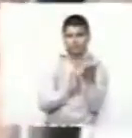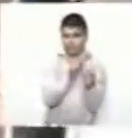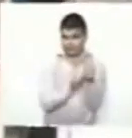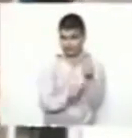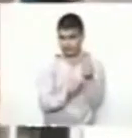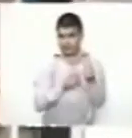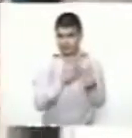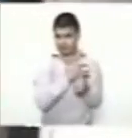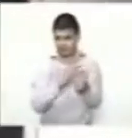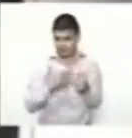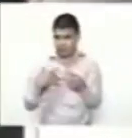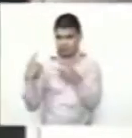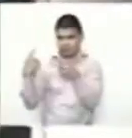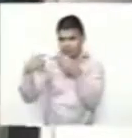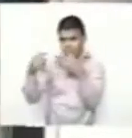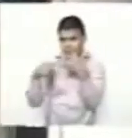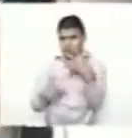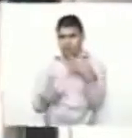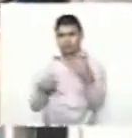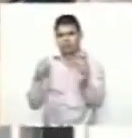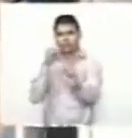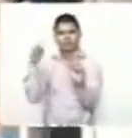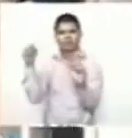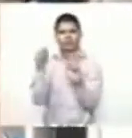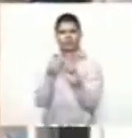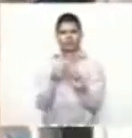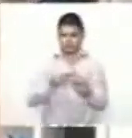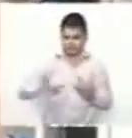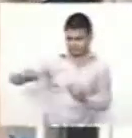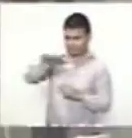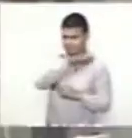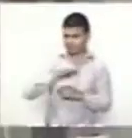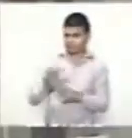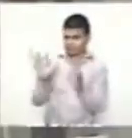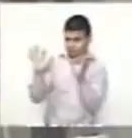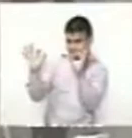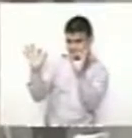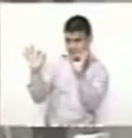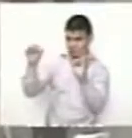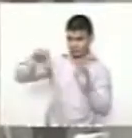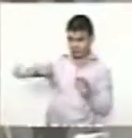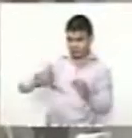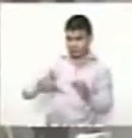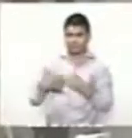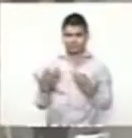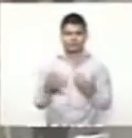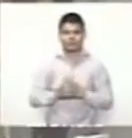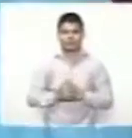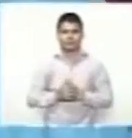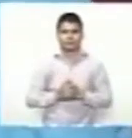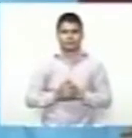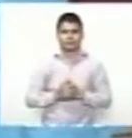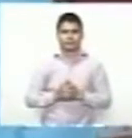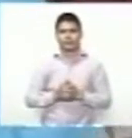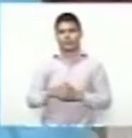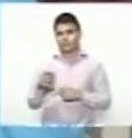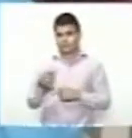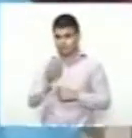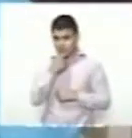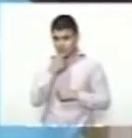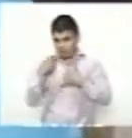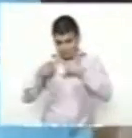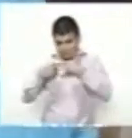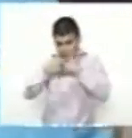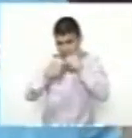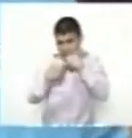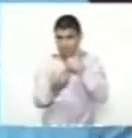de Salud y las demás secretarías para obviamente mejorar las condiciones en esa zona si alguna alerta se presenta. ¿Se va a implementar en las otras principales ciudades del país? Pues yo